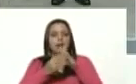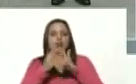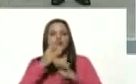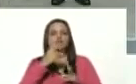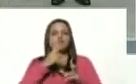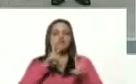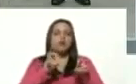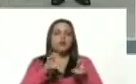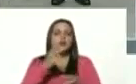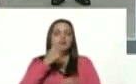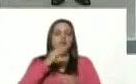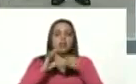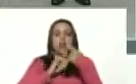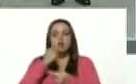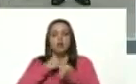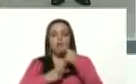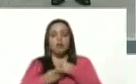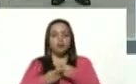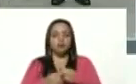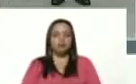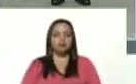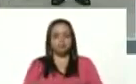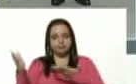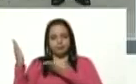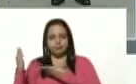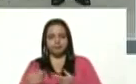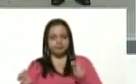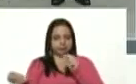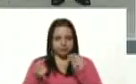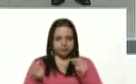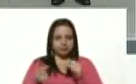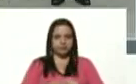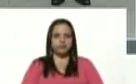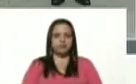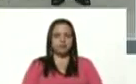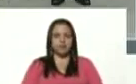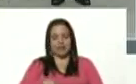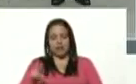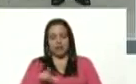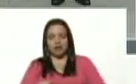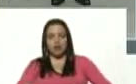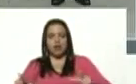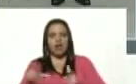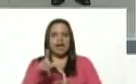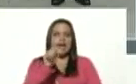calle. A pie. Adelante, Belín, conversadito, desde Artigas.